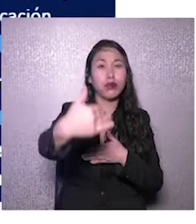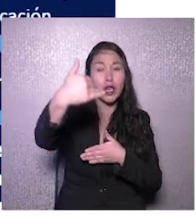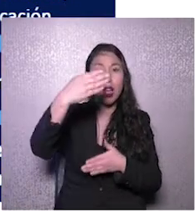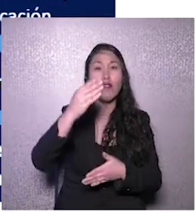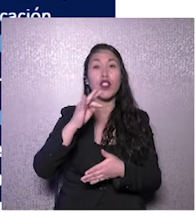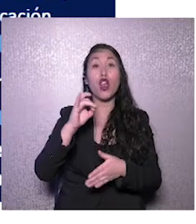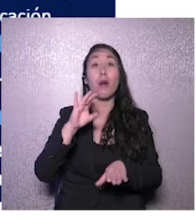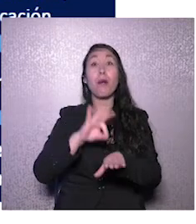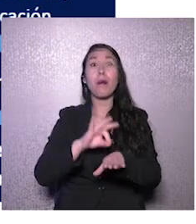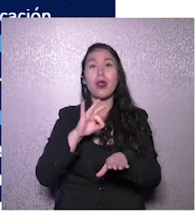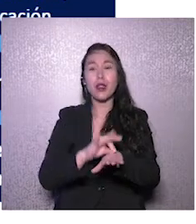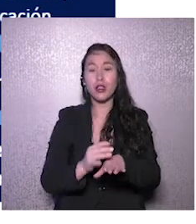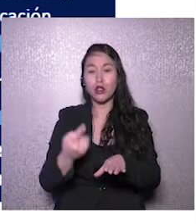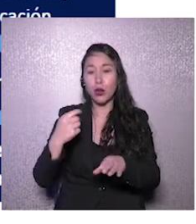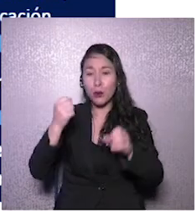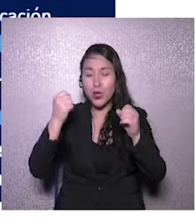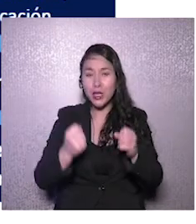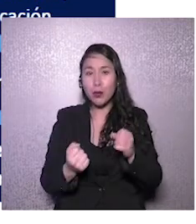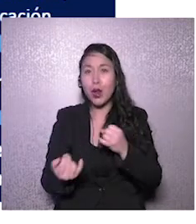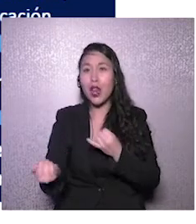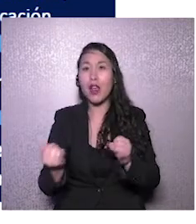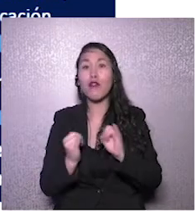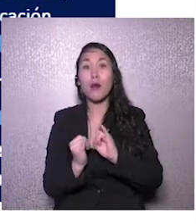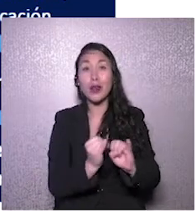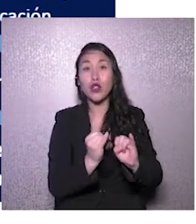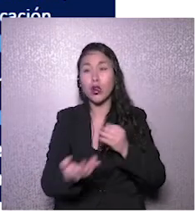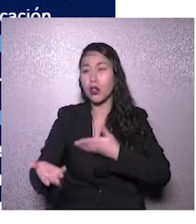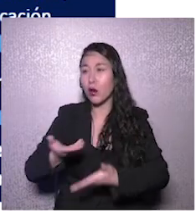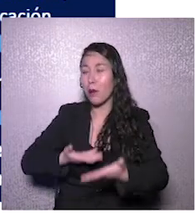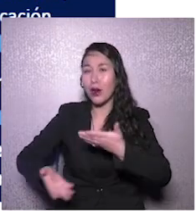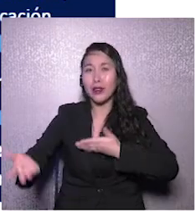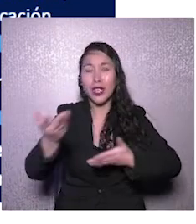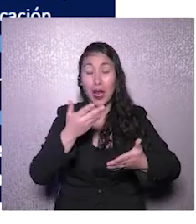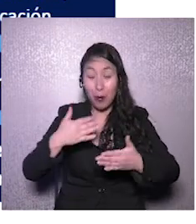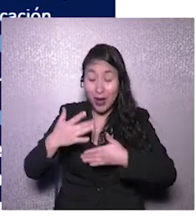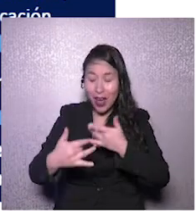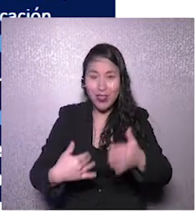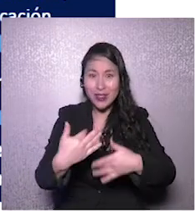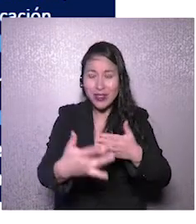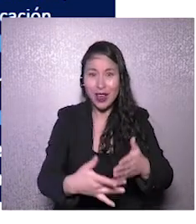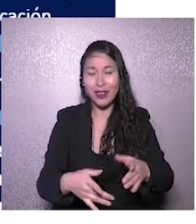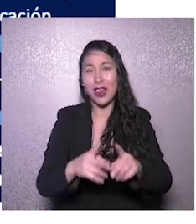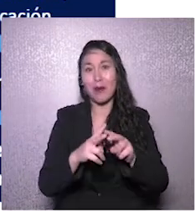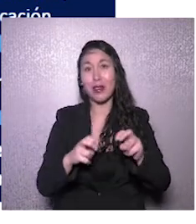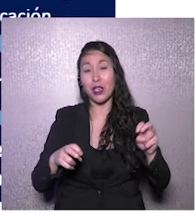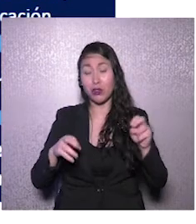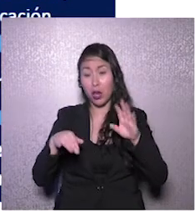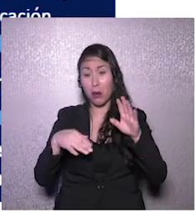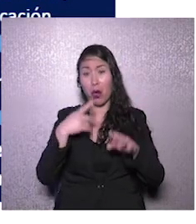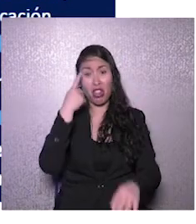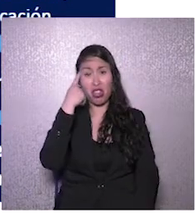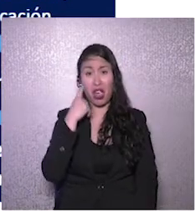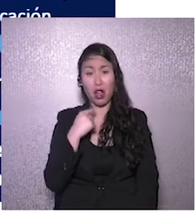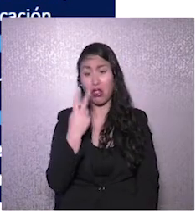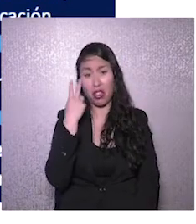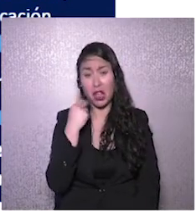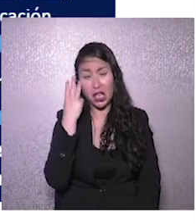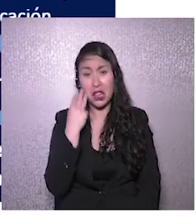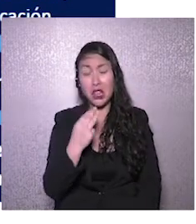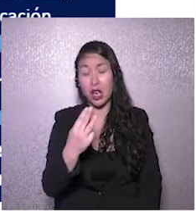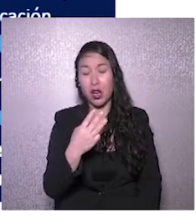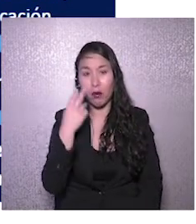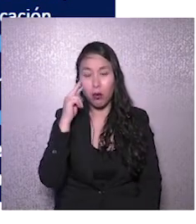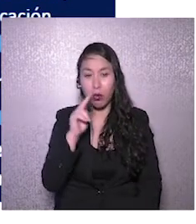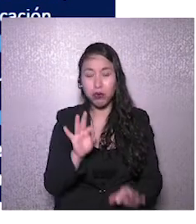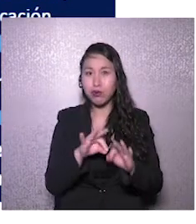pudiésemos compartir la data entre nosotros para avanzar la investigación biomédica. Podríamos tener en cosas de días un reclutamiento completo para evaluar